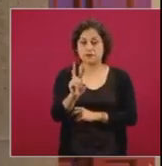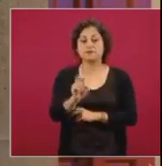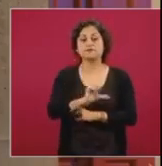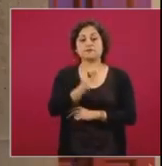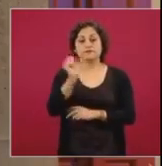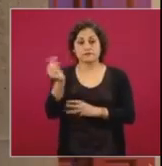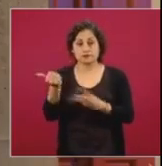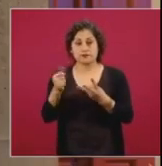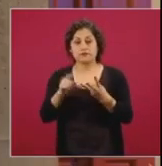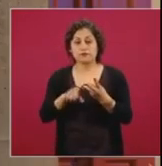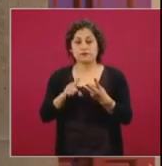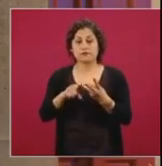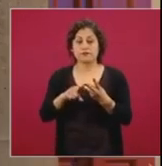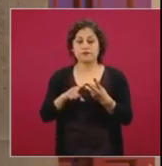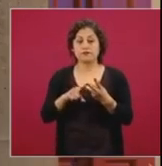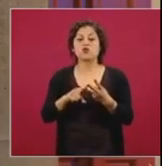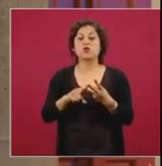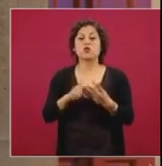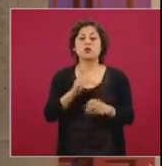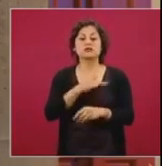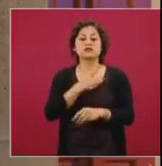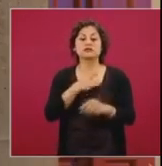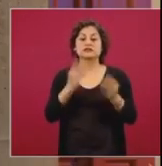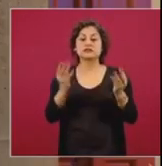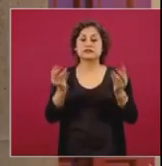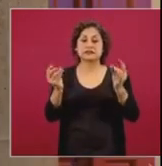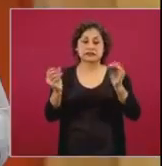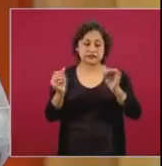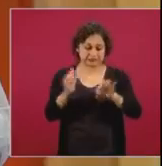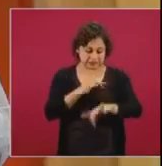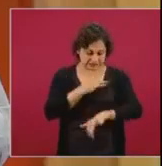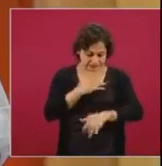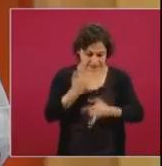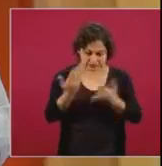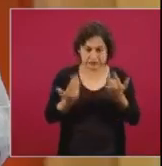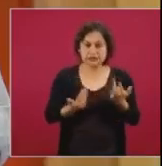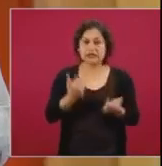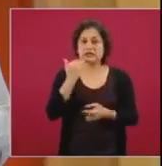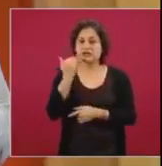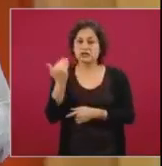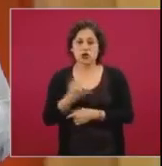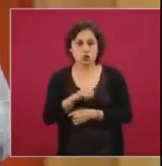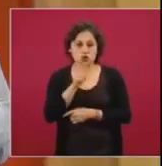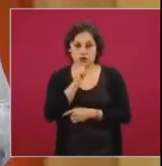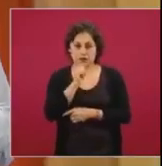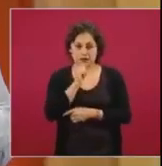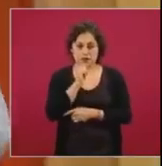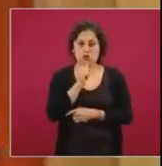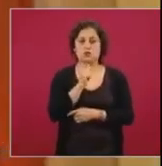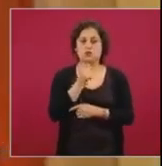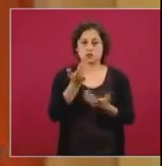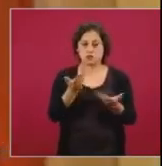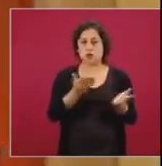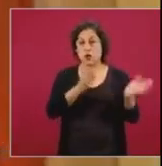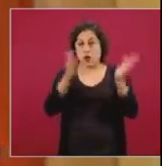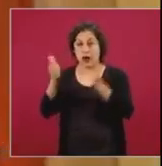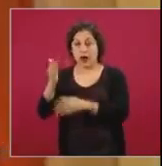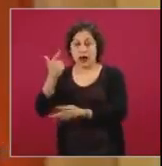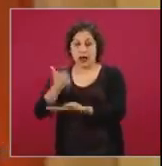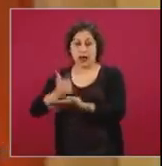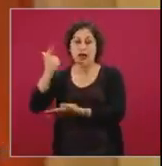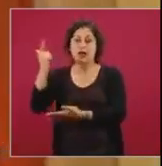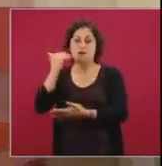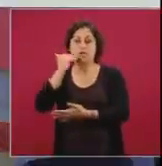tenemos alteraciones sensitivas, pero todavía no tenemos deformidades. Y el grado 2, en donde ya hay deformidades. Entonces, a nivel